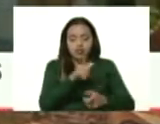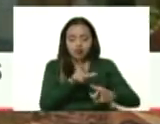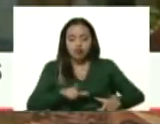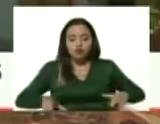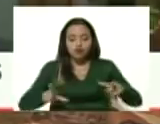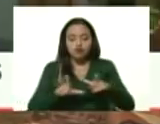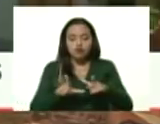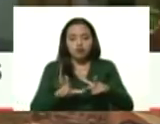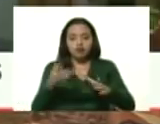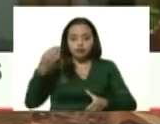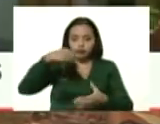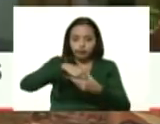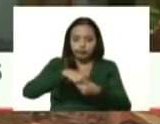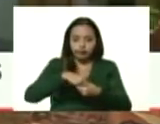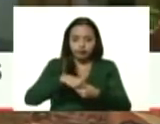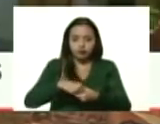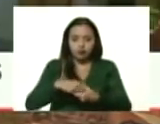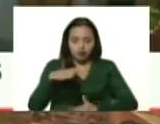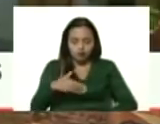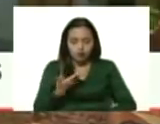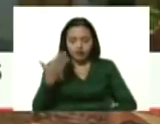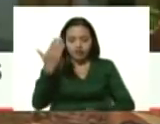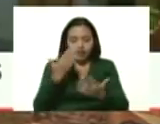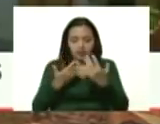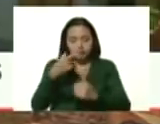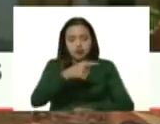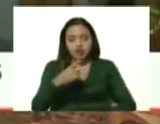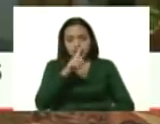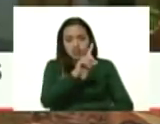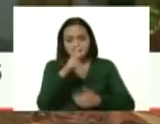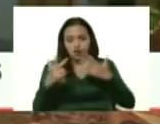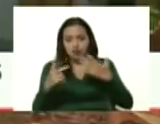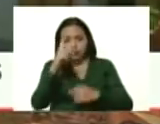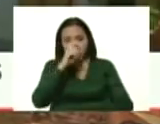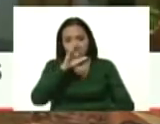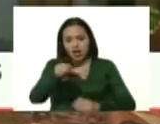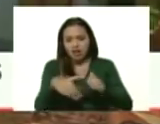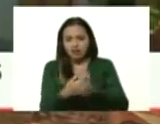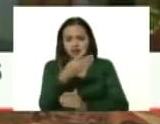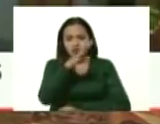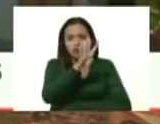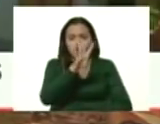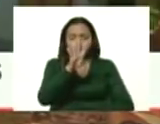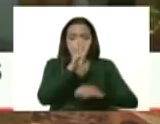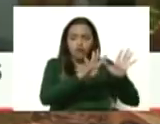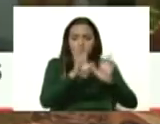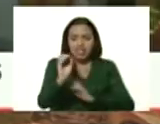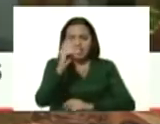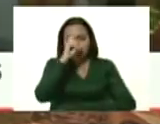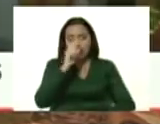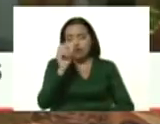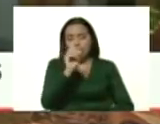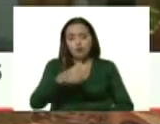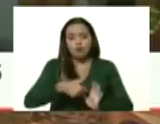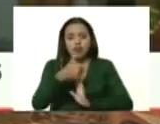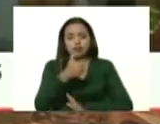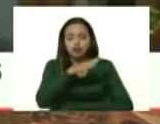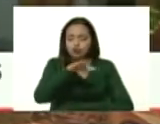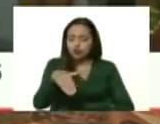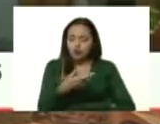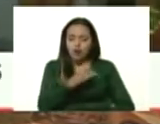inclusión. Es decir, acá pueden venir personas de 18 años hasta personas de 90 años o más. Y todos tienen un